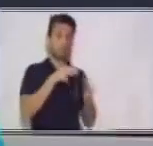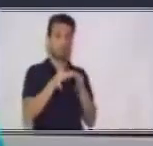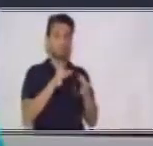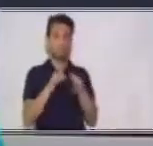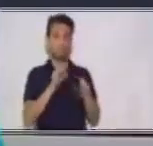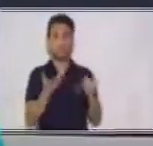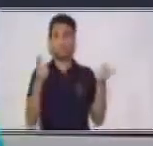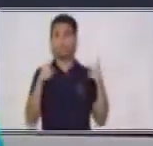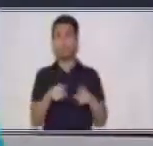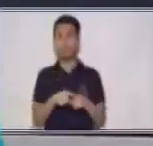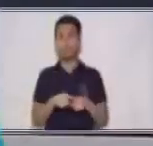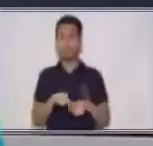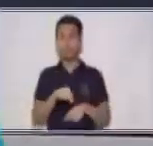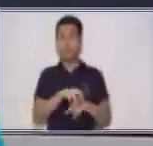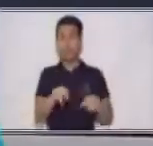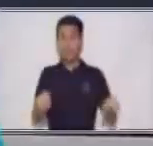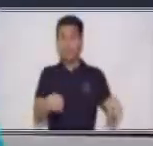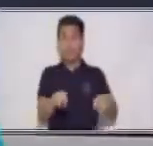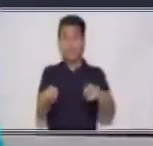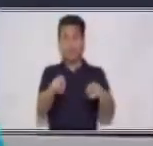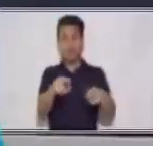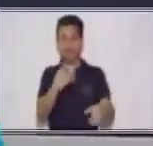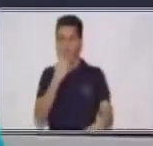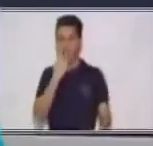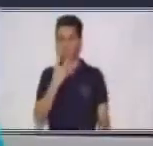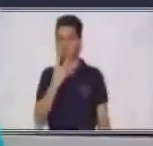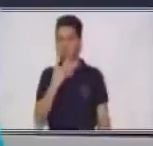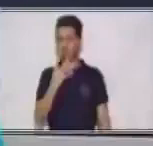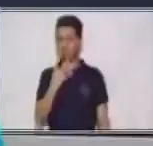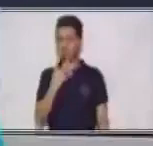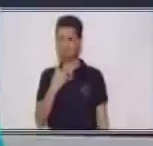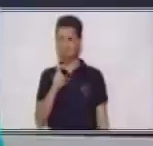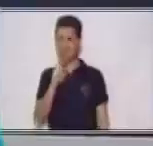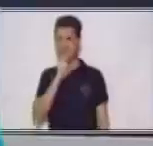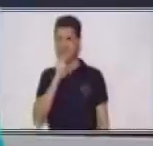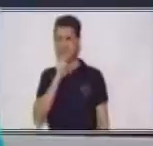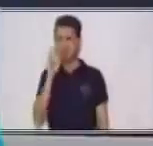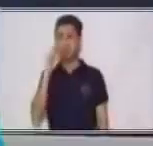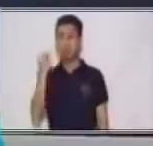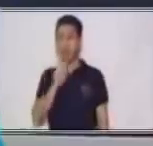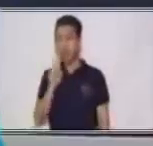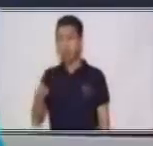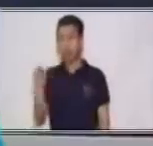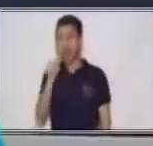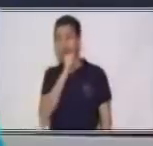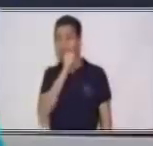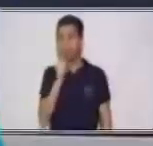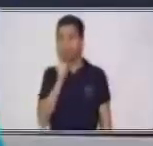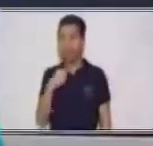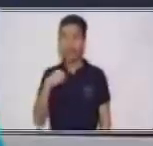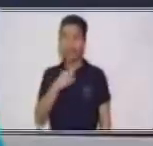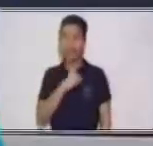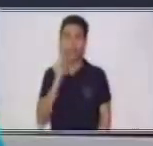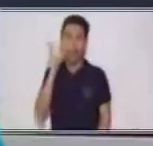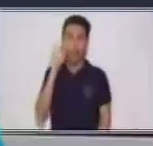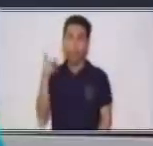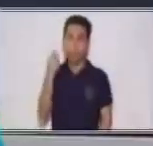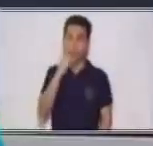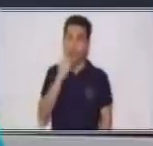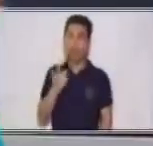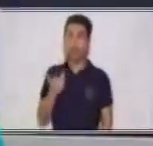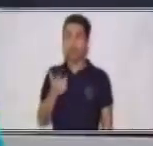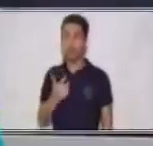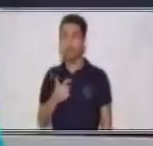ese momento esos ríos se enojan mucho y se llenan mucho de celos y le dicen al viento, por favor, cuando ellos